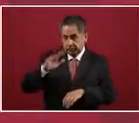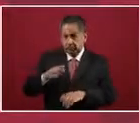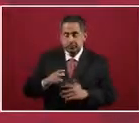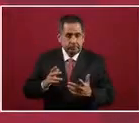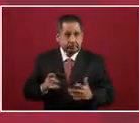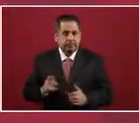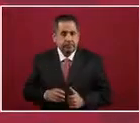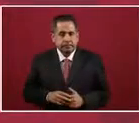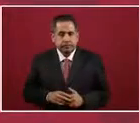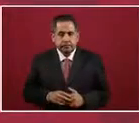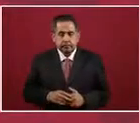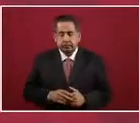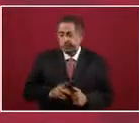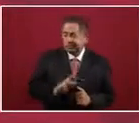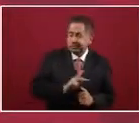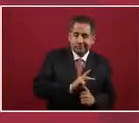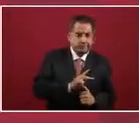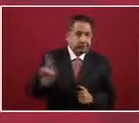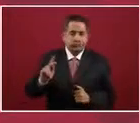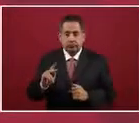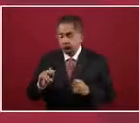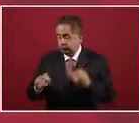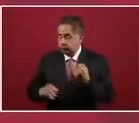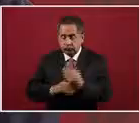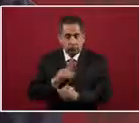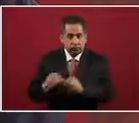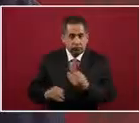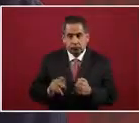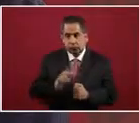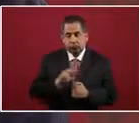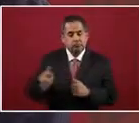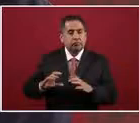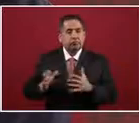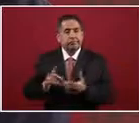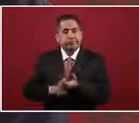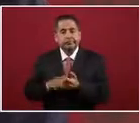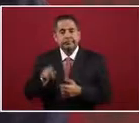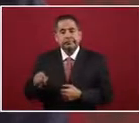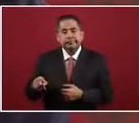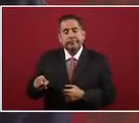superior, es a todos los estudiantes de